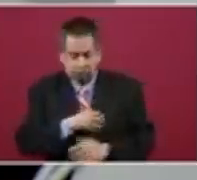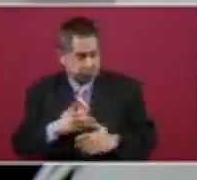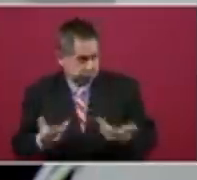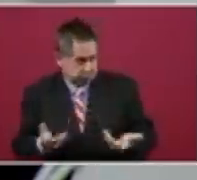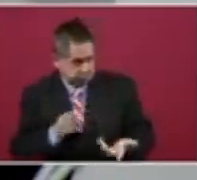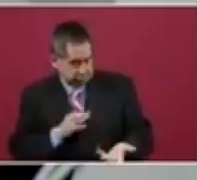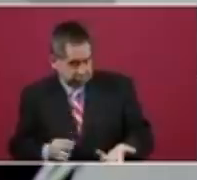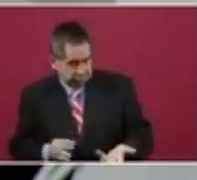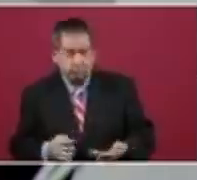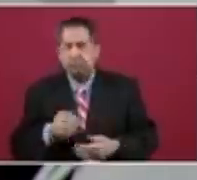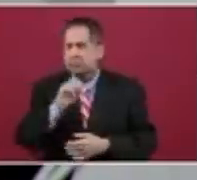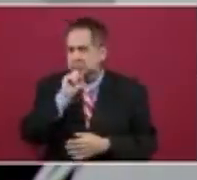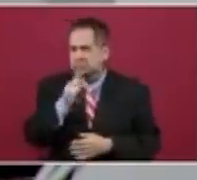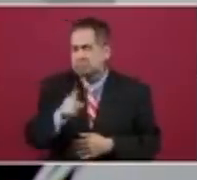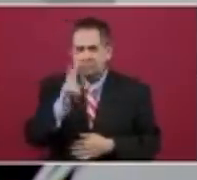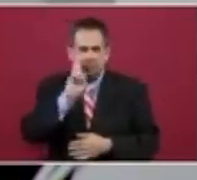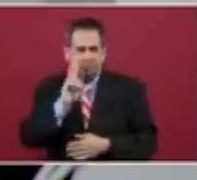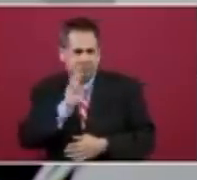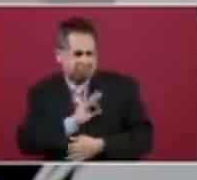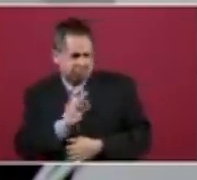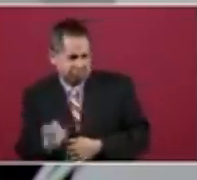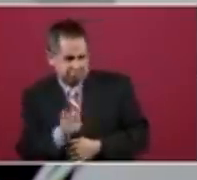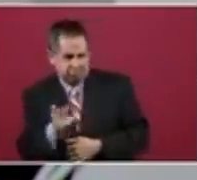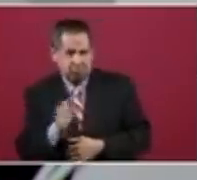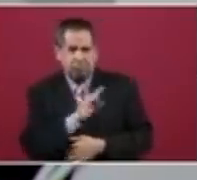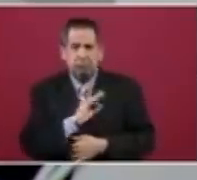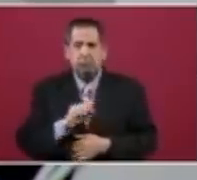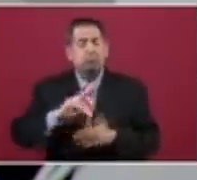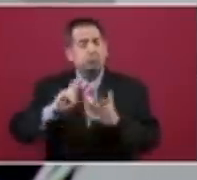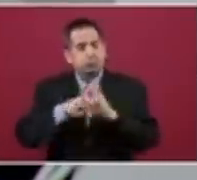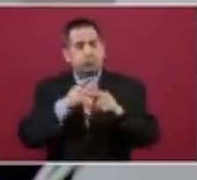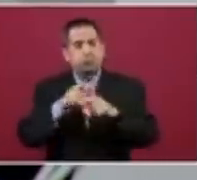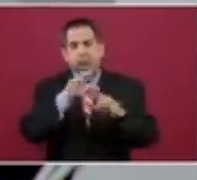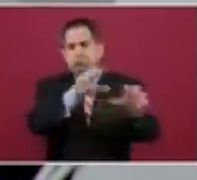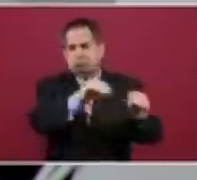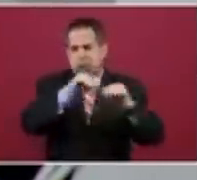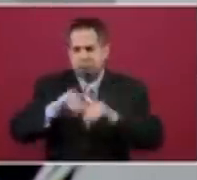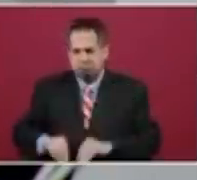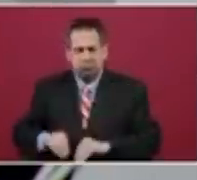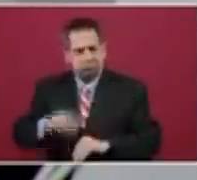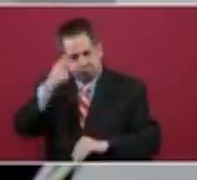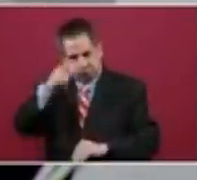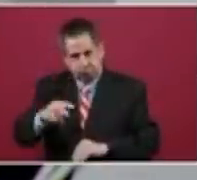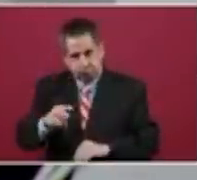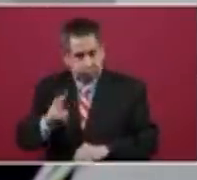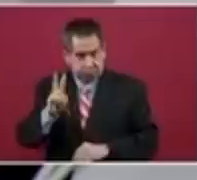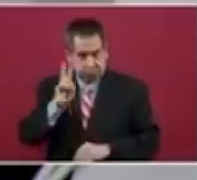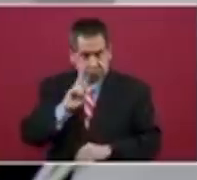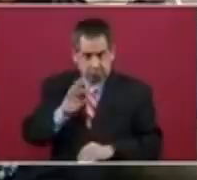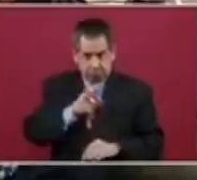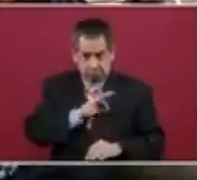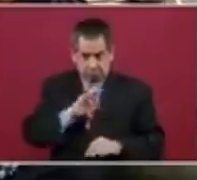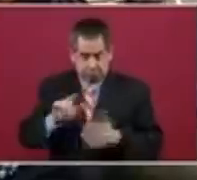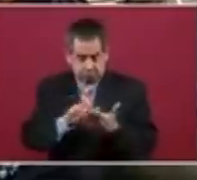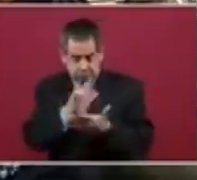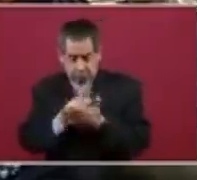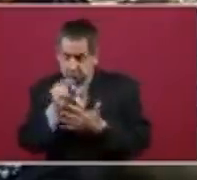está la posibilidad de que puedan extraditarlo. Jurídicamente se puede y